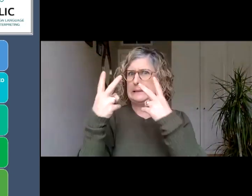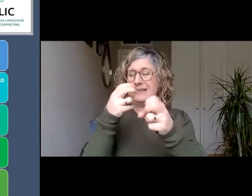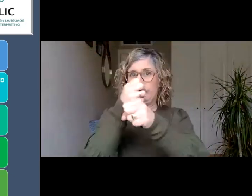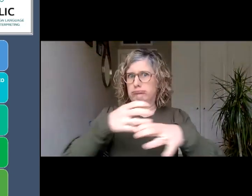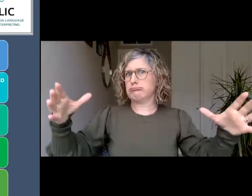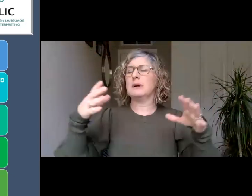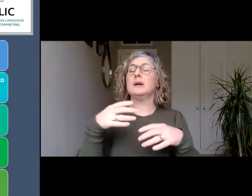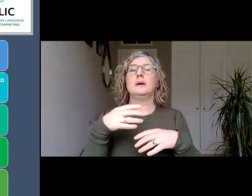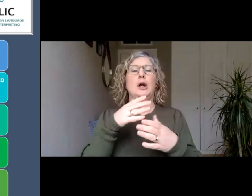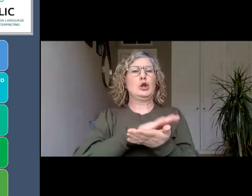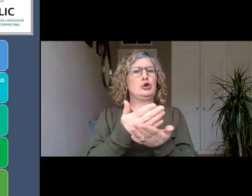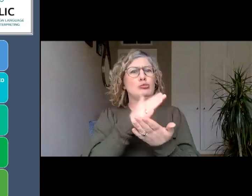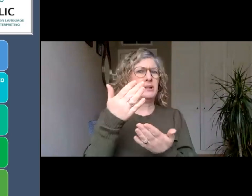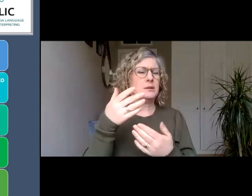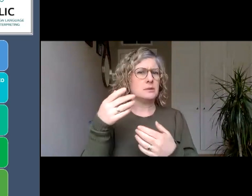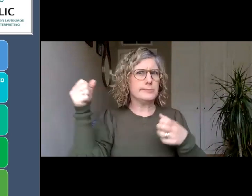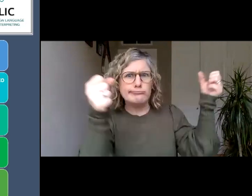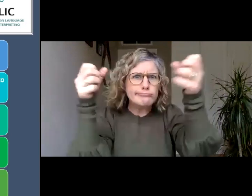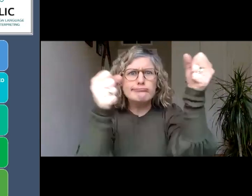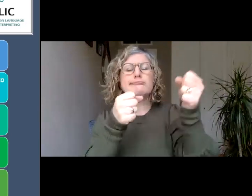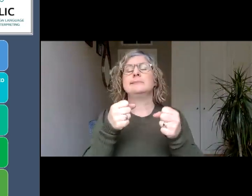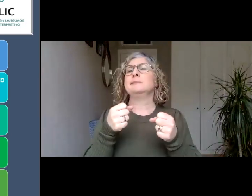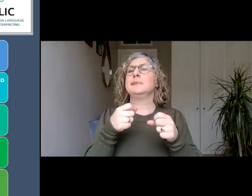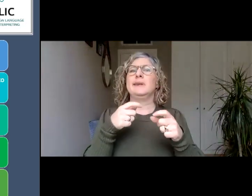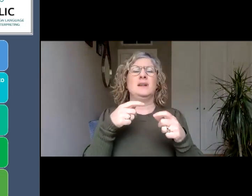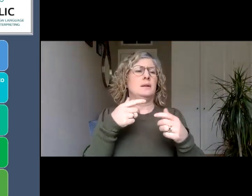reuniones y conferencias de alto nivel.